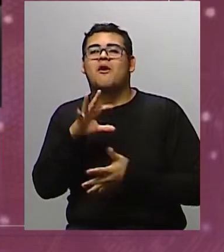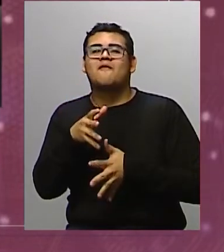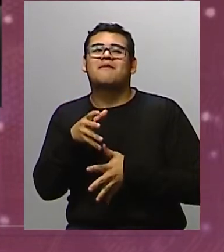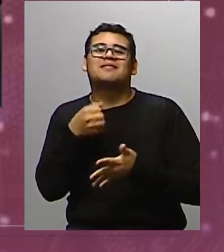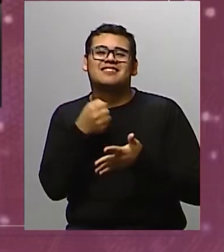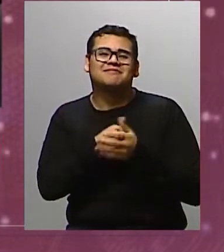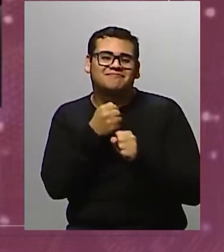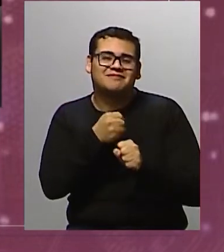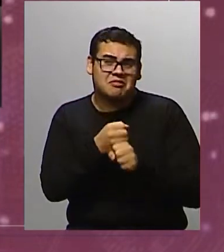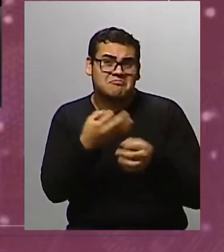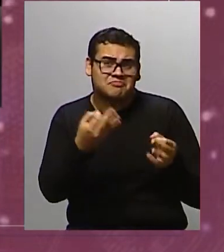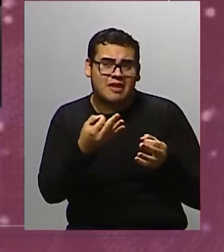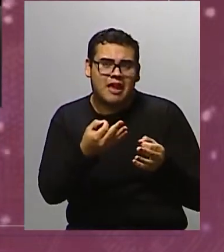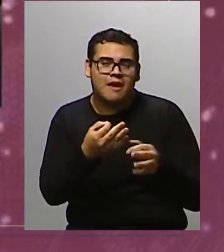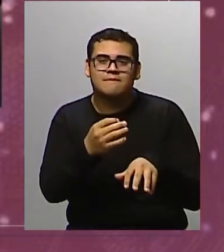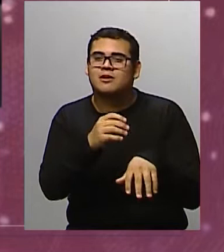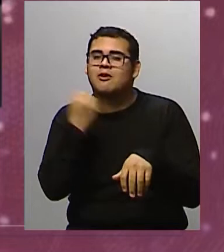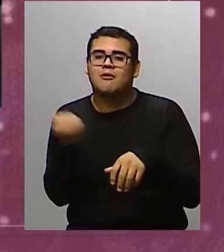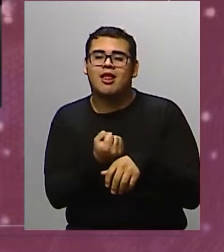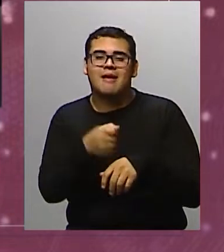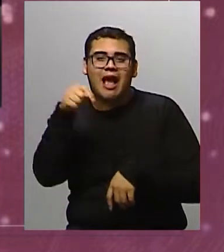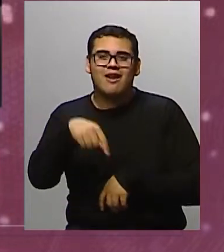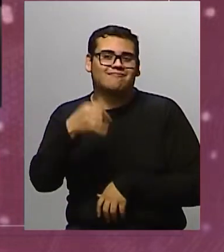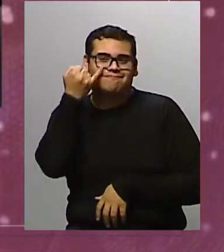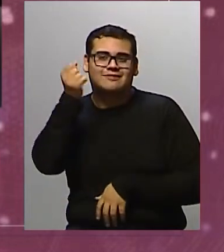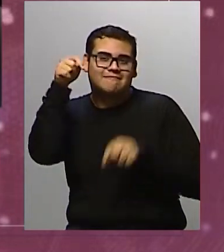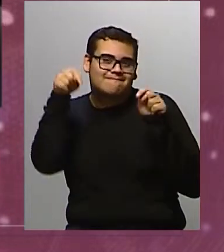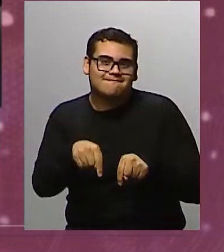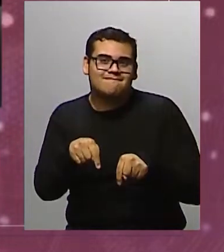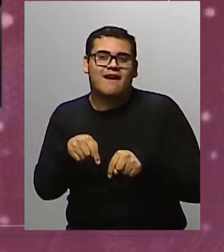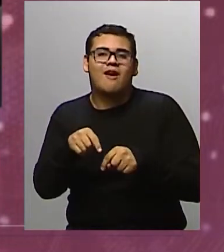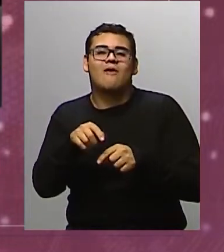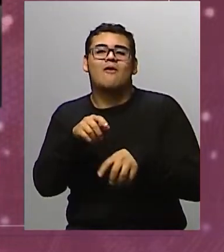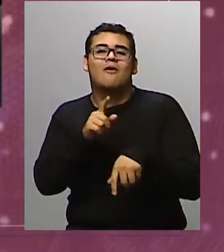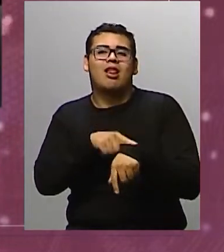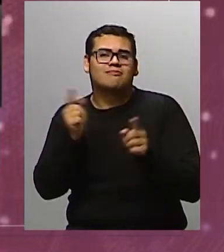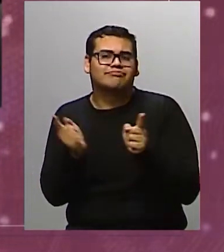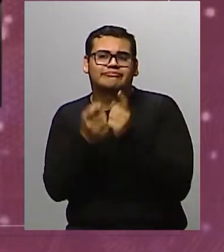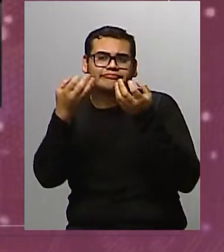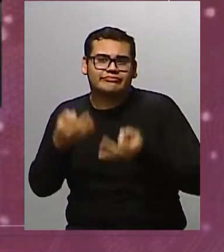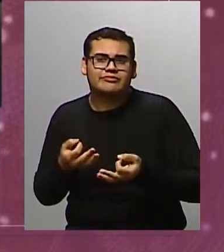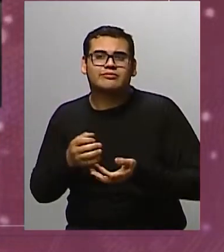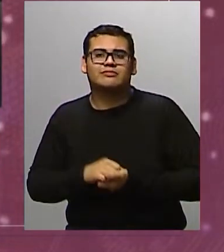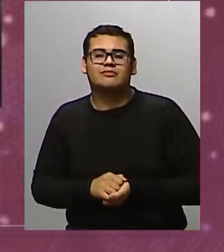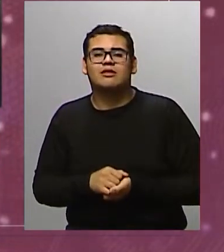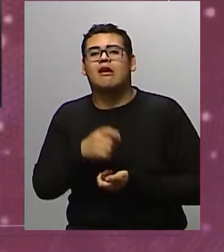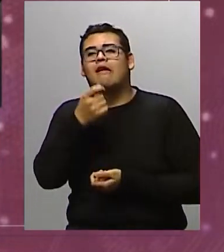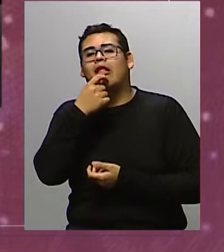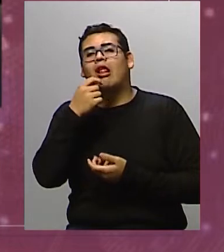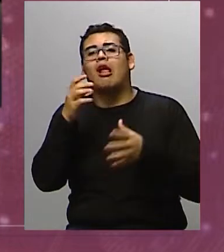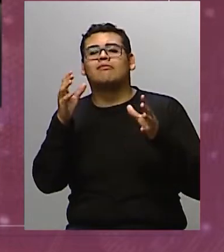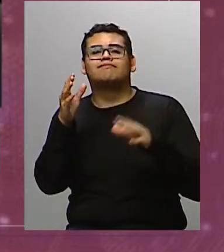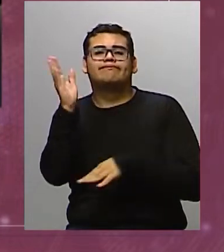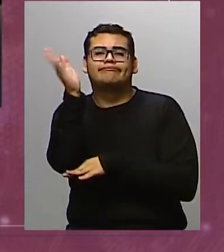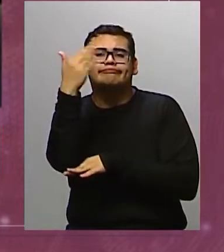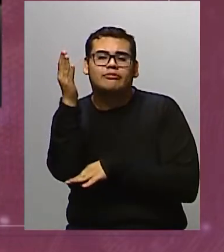pueden estar haciendo, pero acortar los tiempos de lo que se pretende hacer, digo, entre encuentros, cumbres